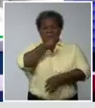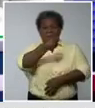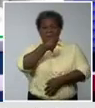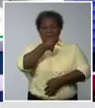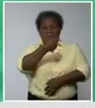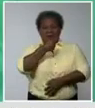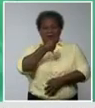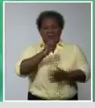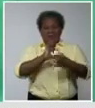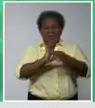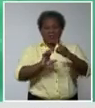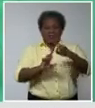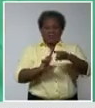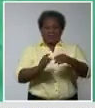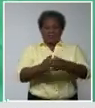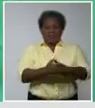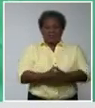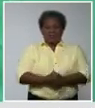desde Guantánamo.